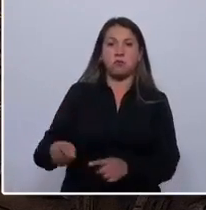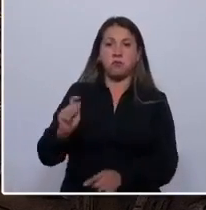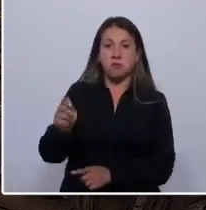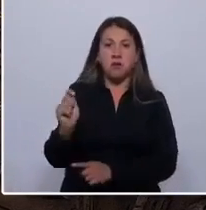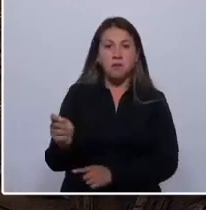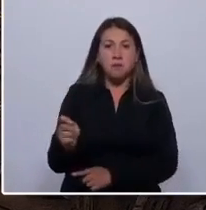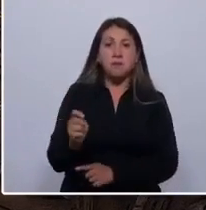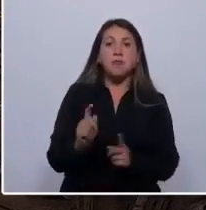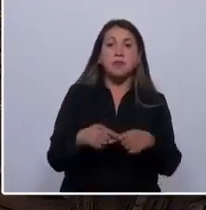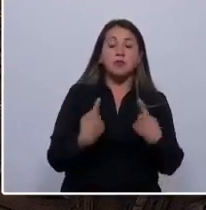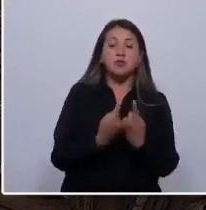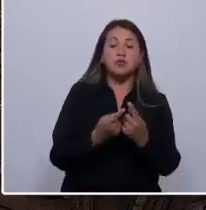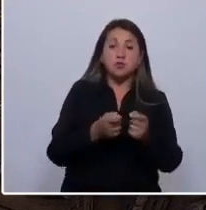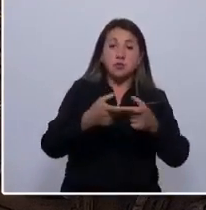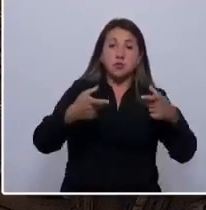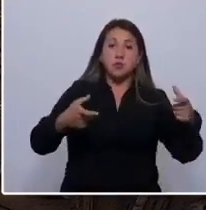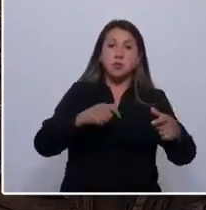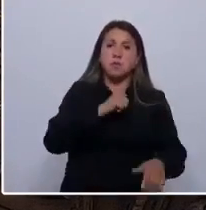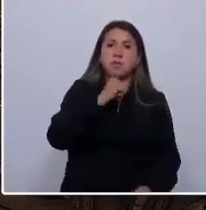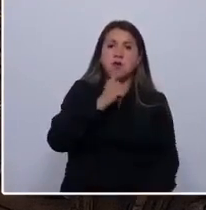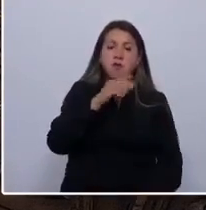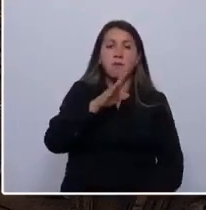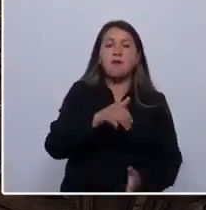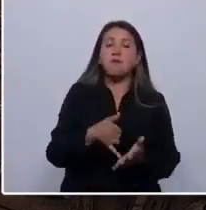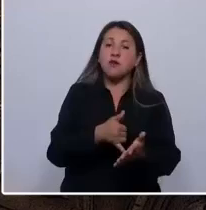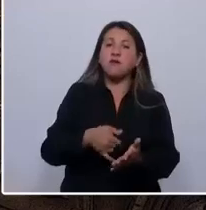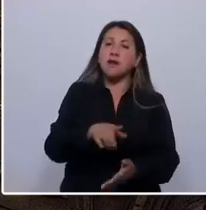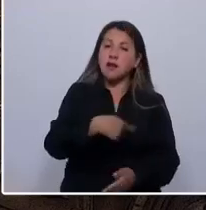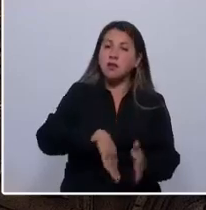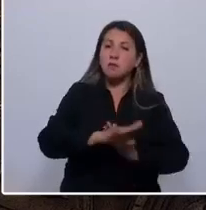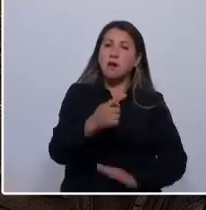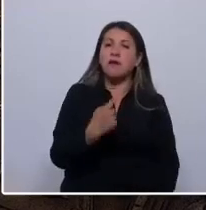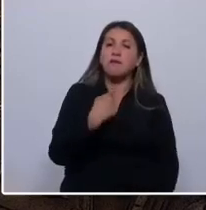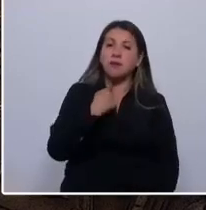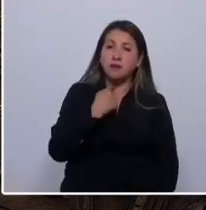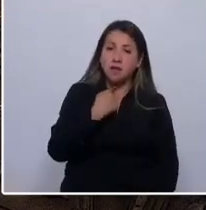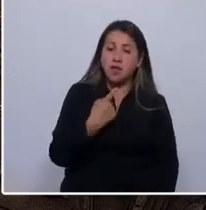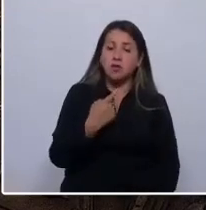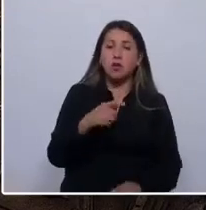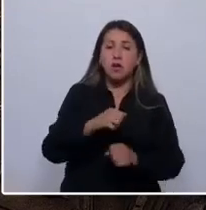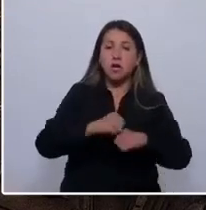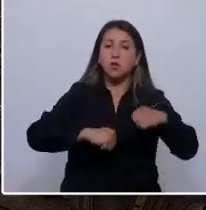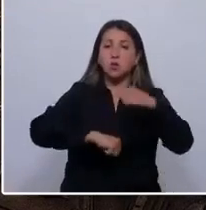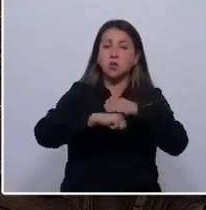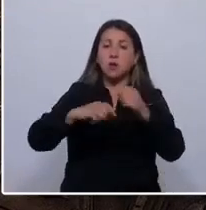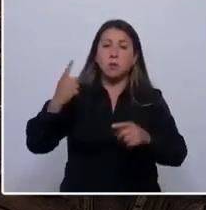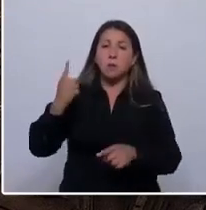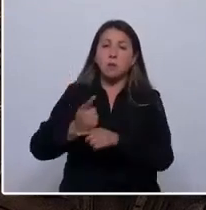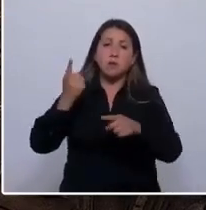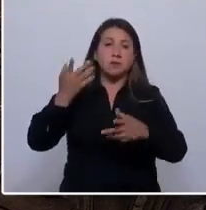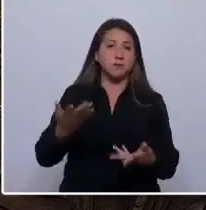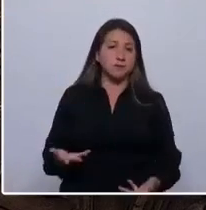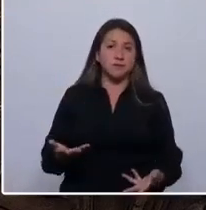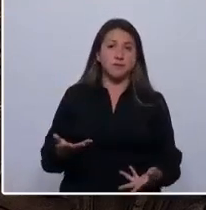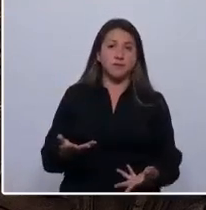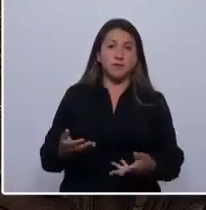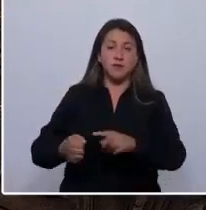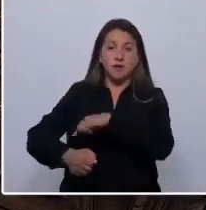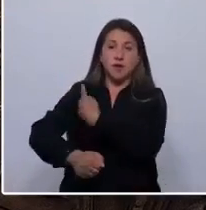empobrecen, sino que hacen que los más vulnerables sean los más afectados. Una estructura de impunidad ampara a los